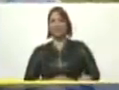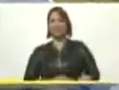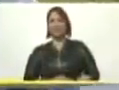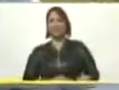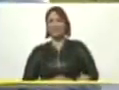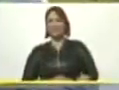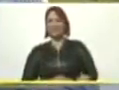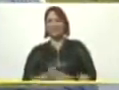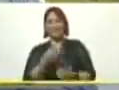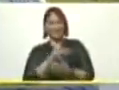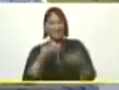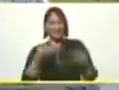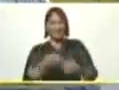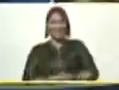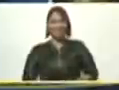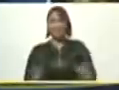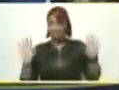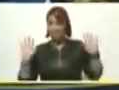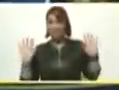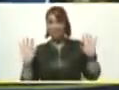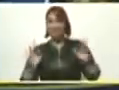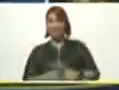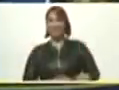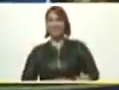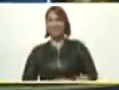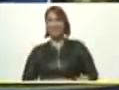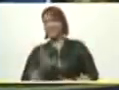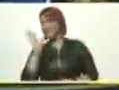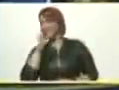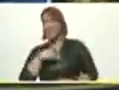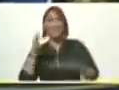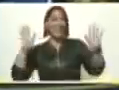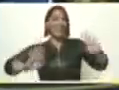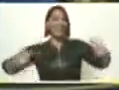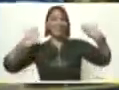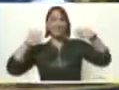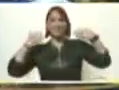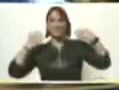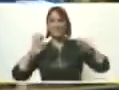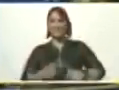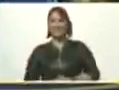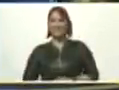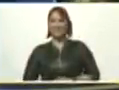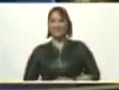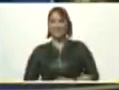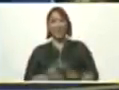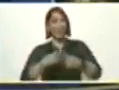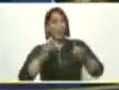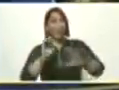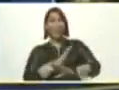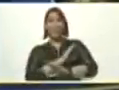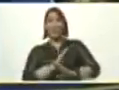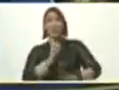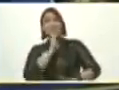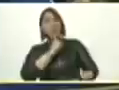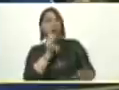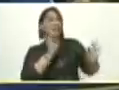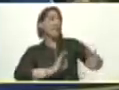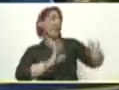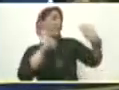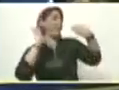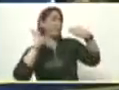Excelente qué tal no te llevo nada Ah ese puede ser otra canción No te llevo